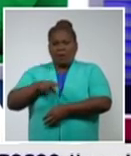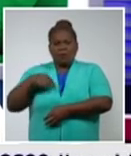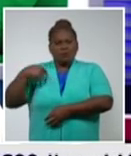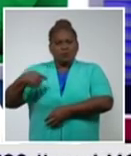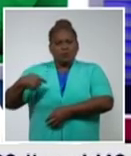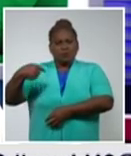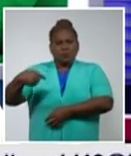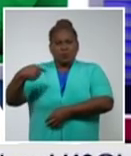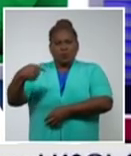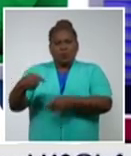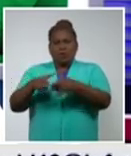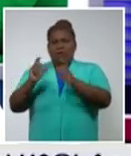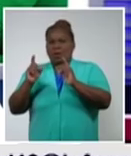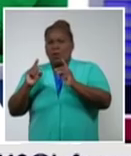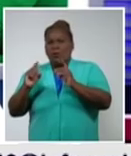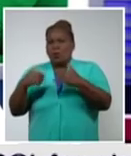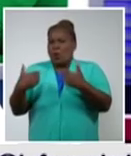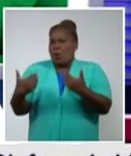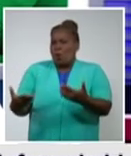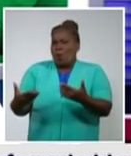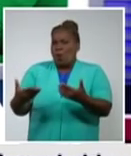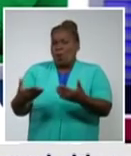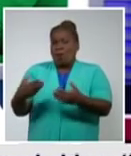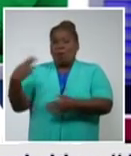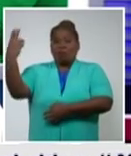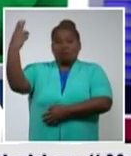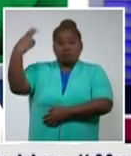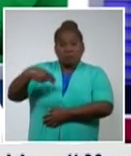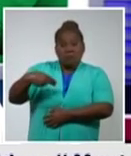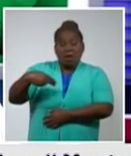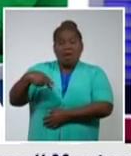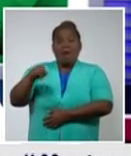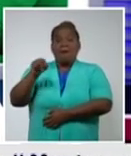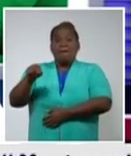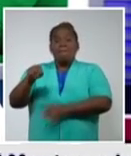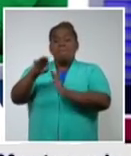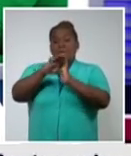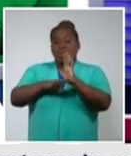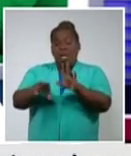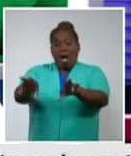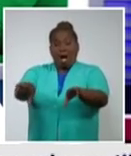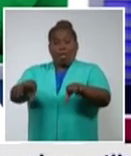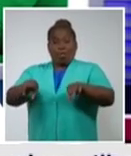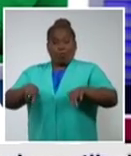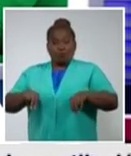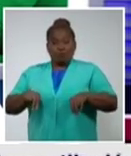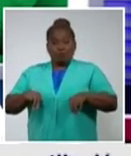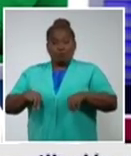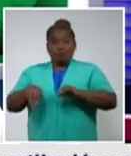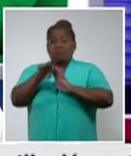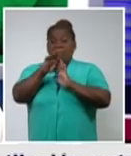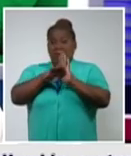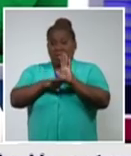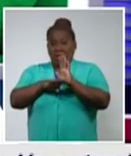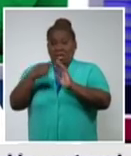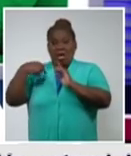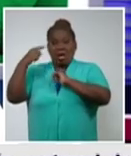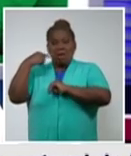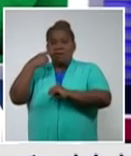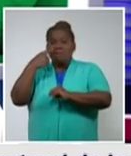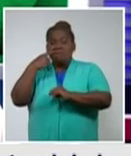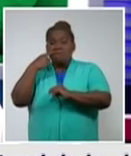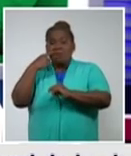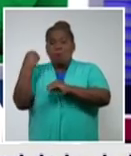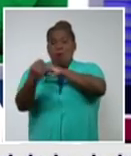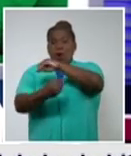de la pandemia, dicta medidas, adopta. Ayer vimos pues el cambio de fase y etapas de algunas